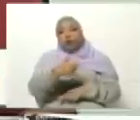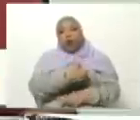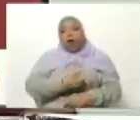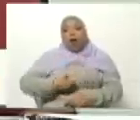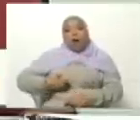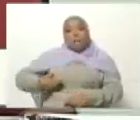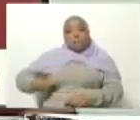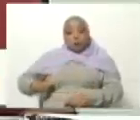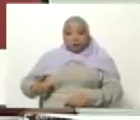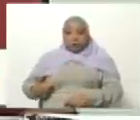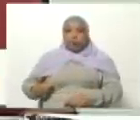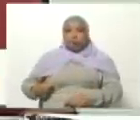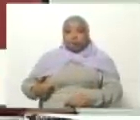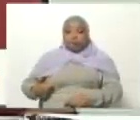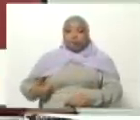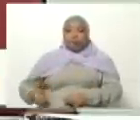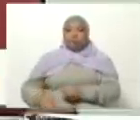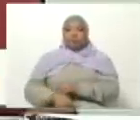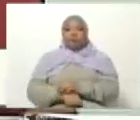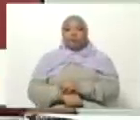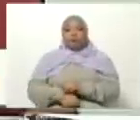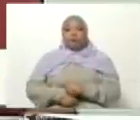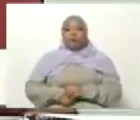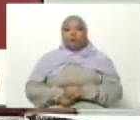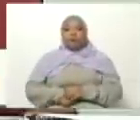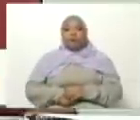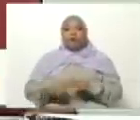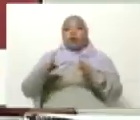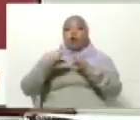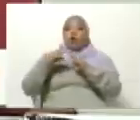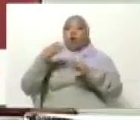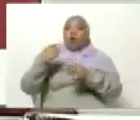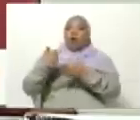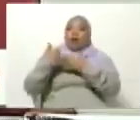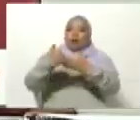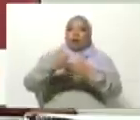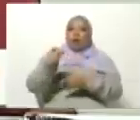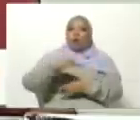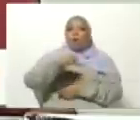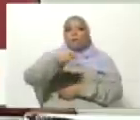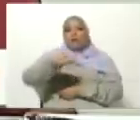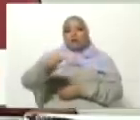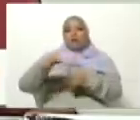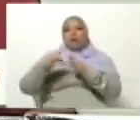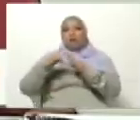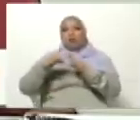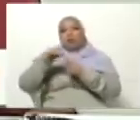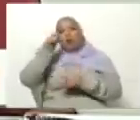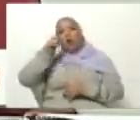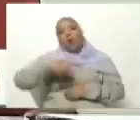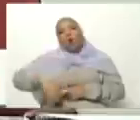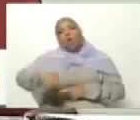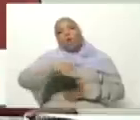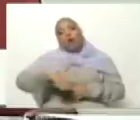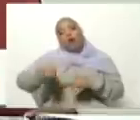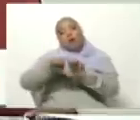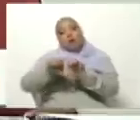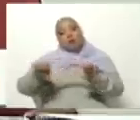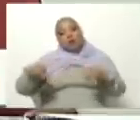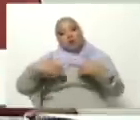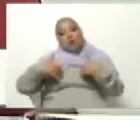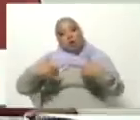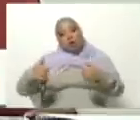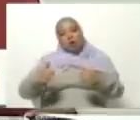sometidos a restricciones van a ser usados en las áreas donde más daño le han hecho ellos a nuestro pueblo, en la educación, en